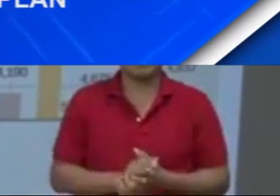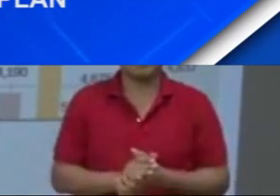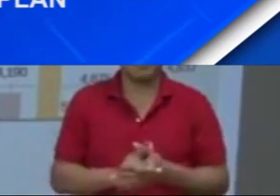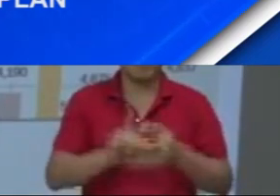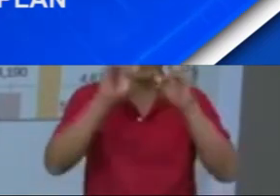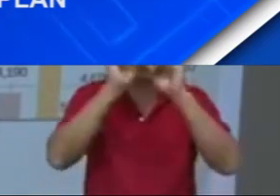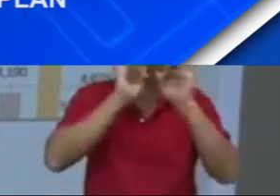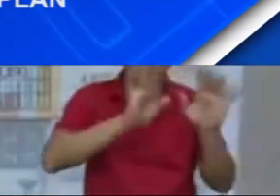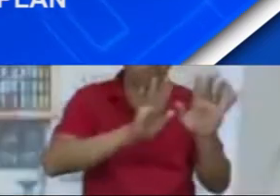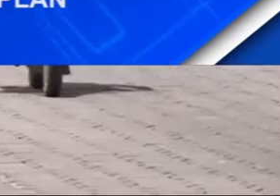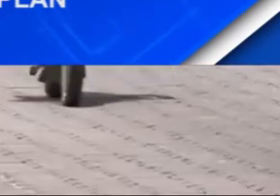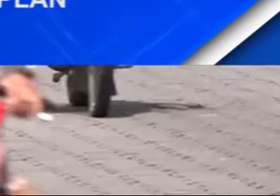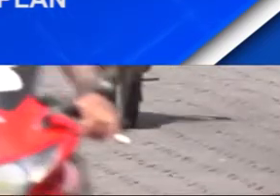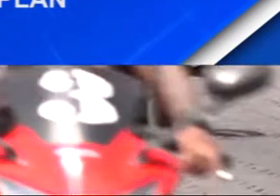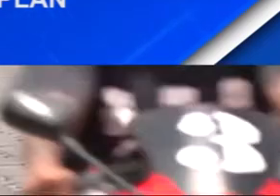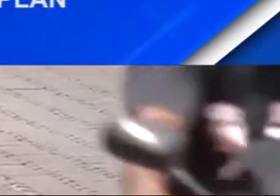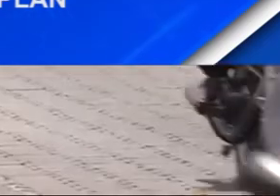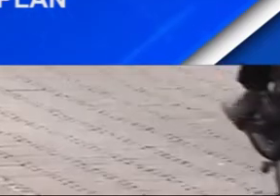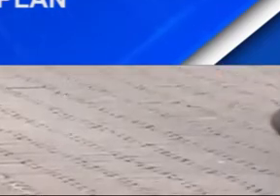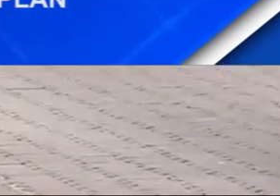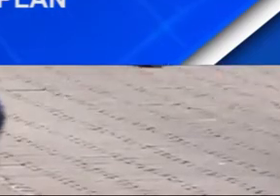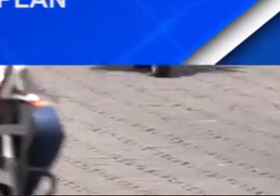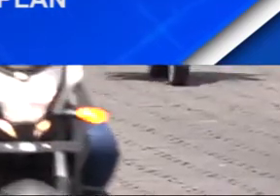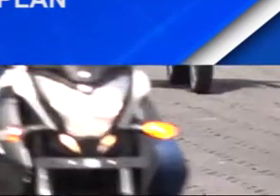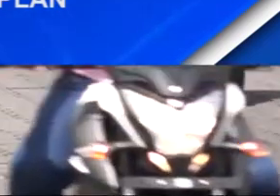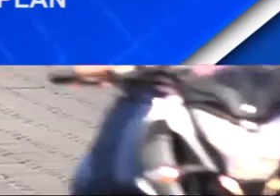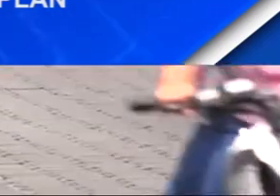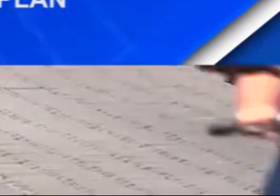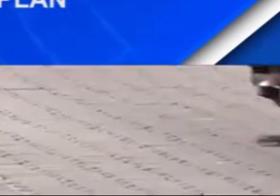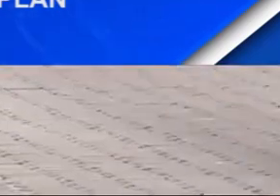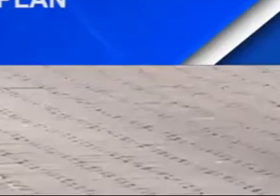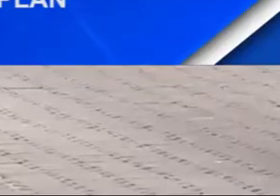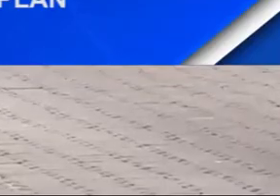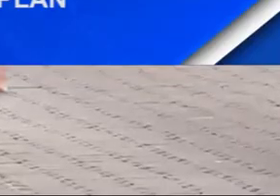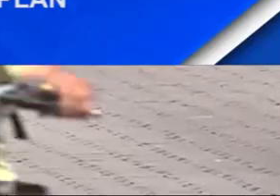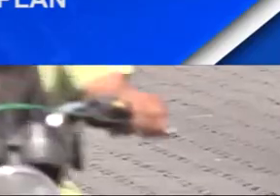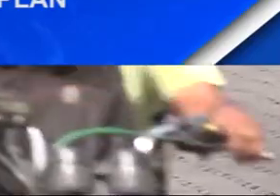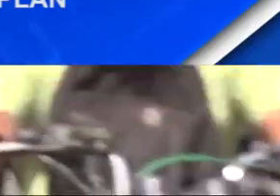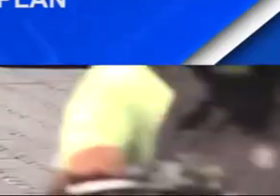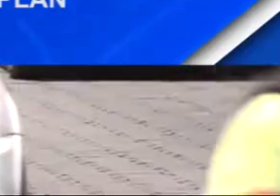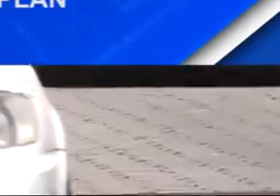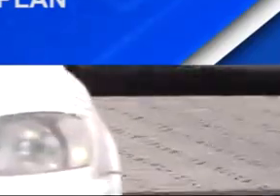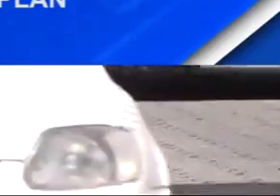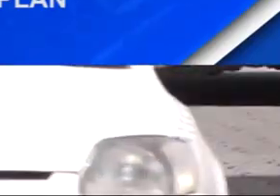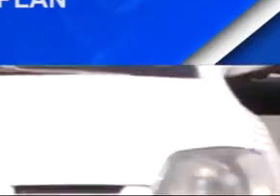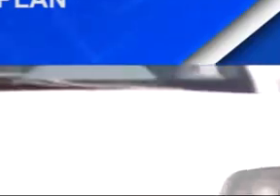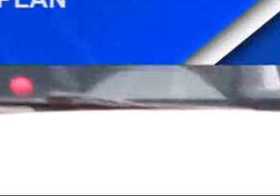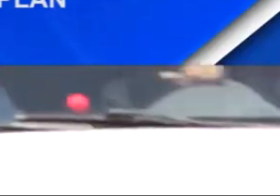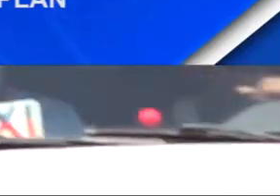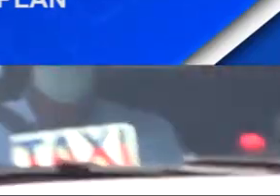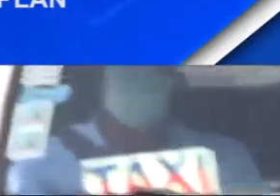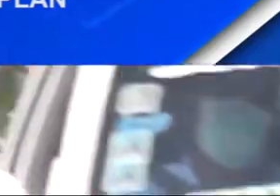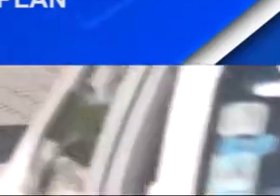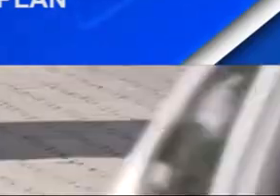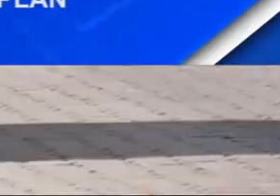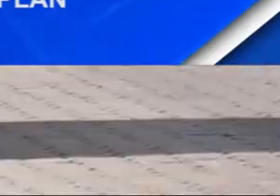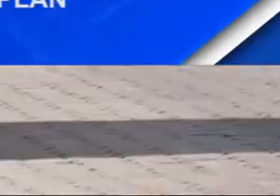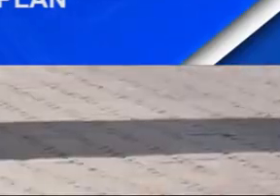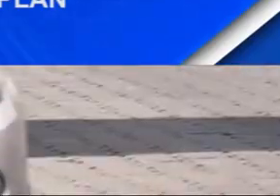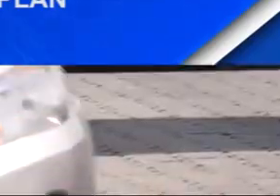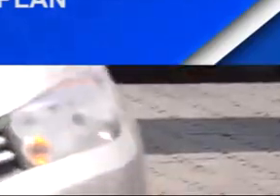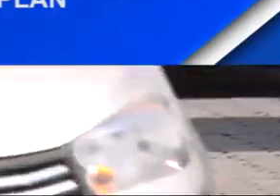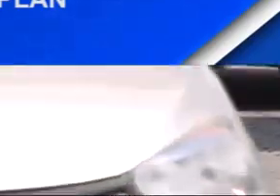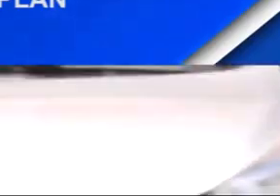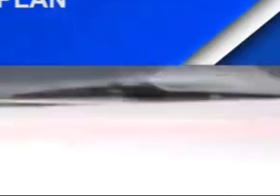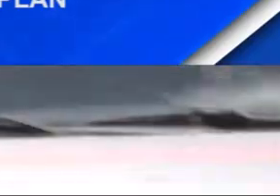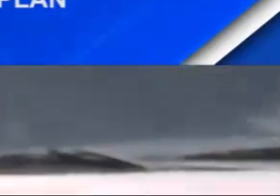la seguridad vial. Agregó que la situación actual de la red vial este año contabilizan 698